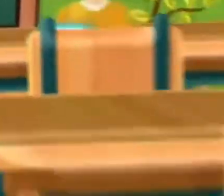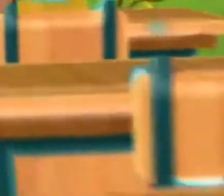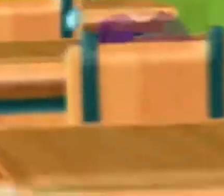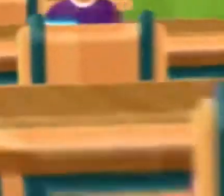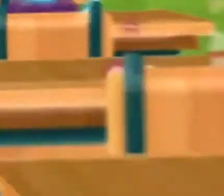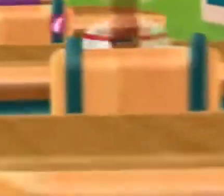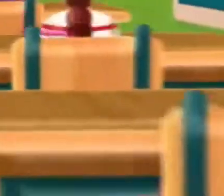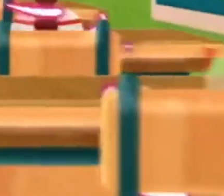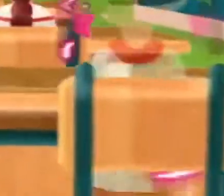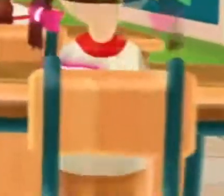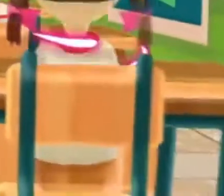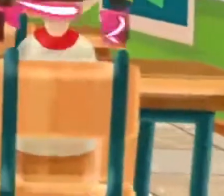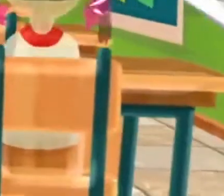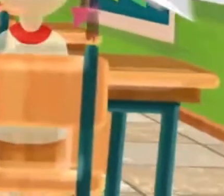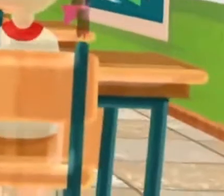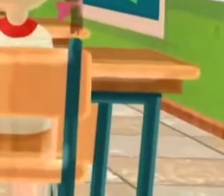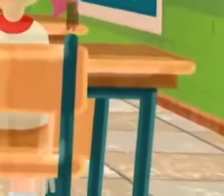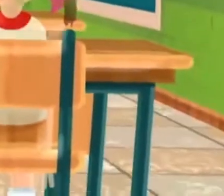¡Presente, profe!